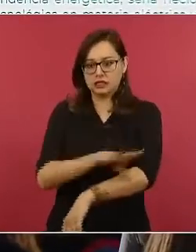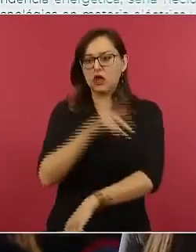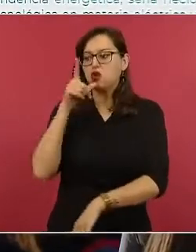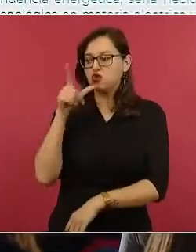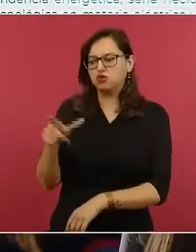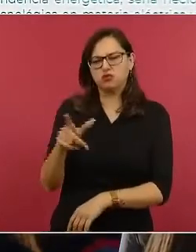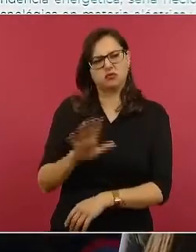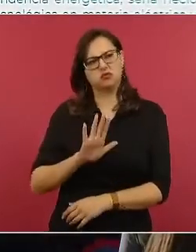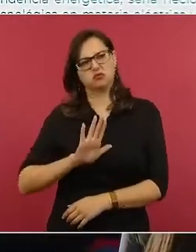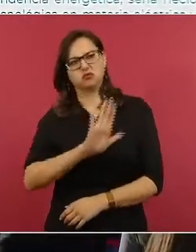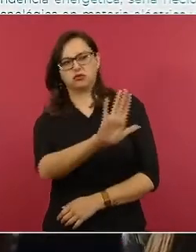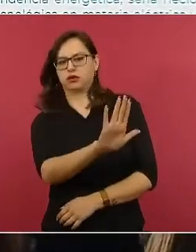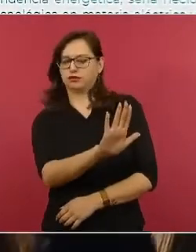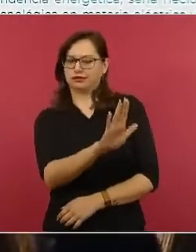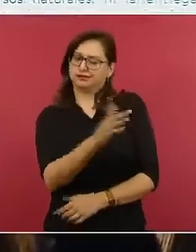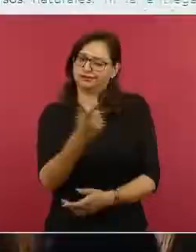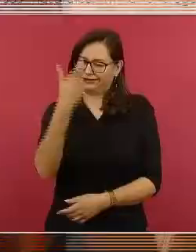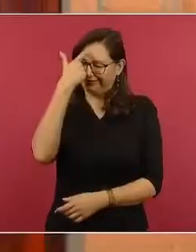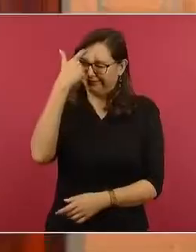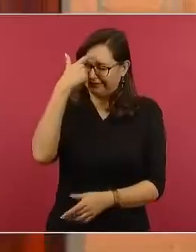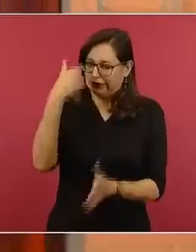eléctrica y petrolera.